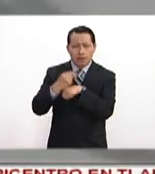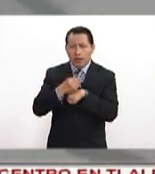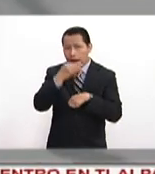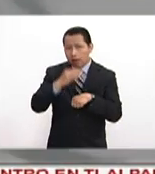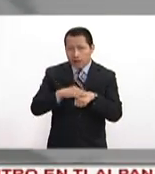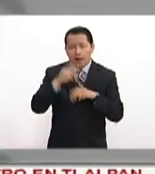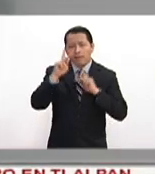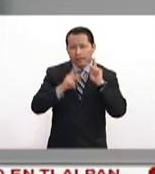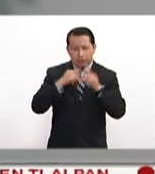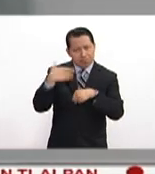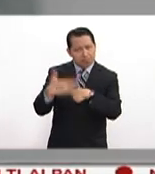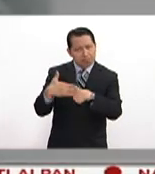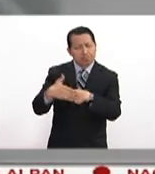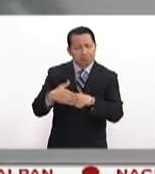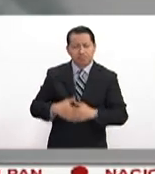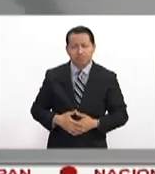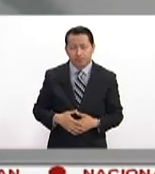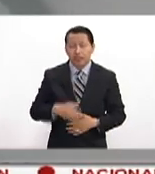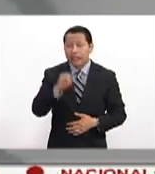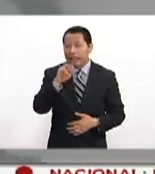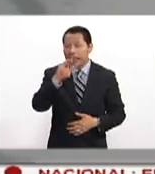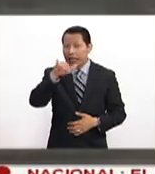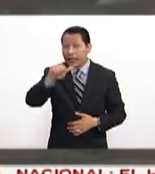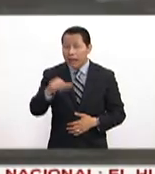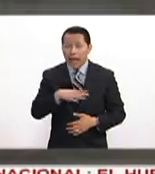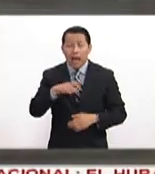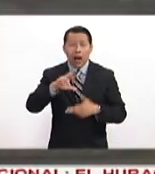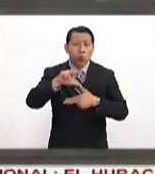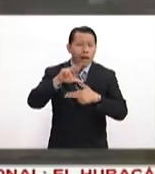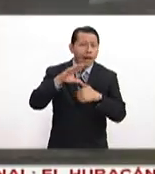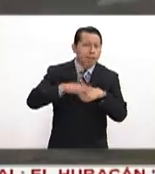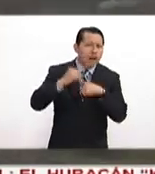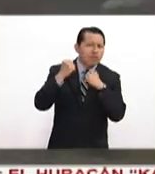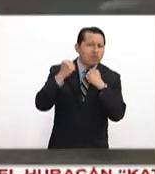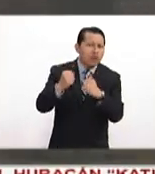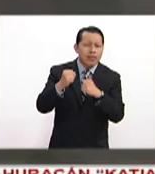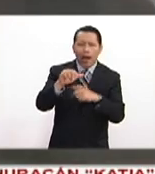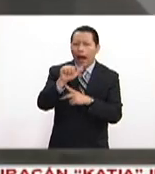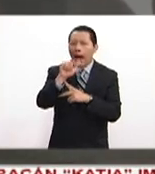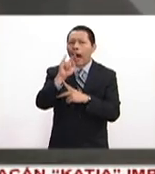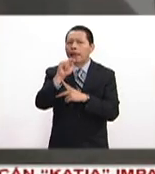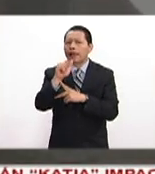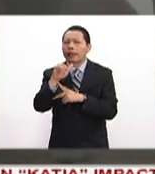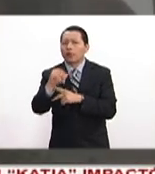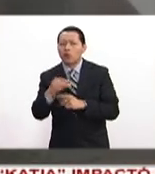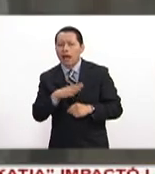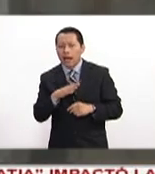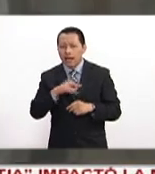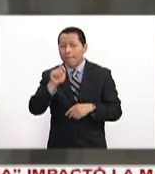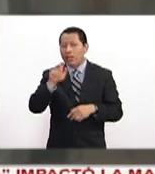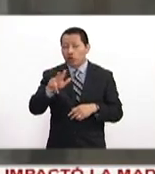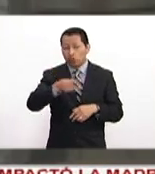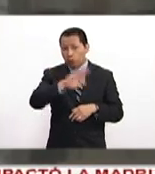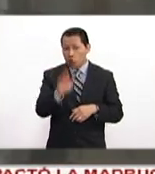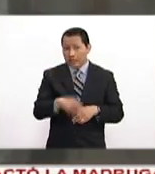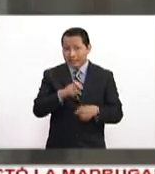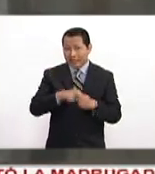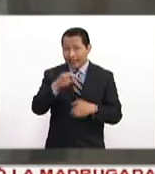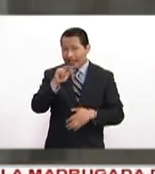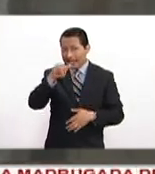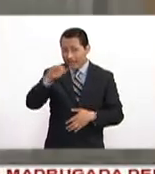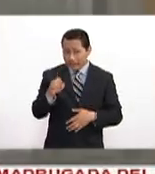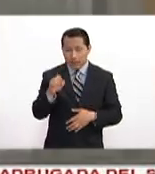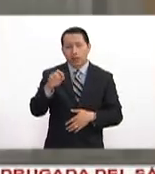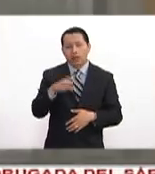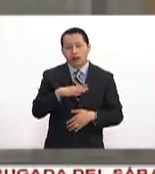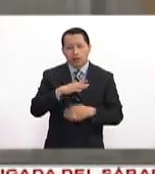que visitará la zona. Irma es uno de los huracanes más potentes vistos en el Atlántico y ya provocó 28 muertes en el Caribe,